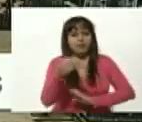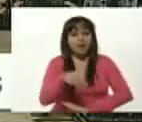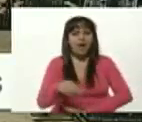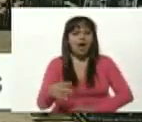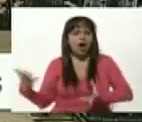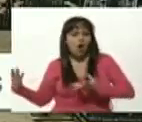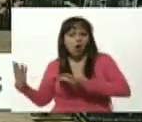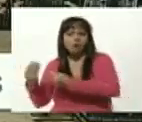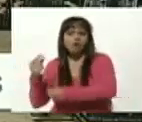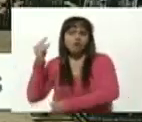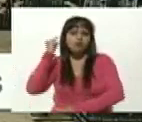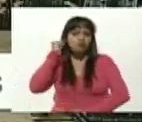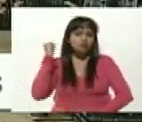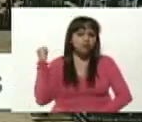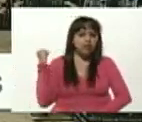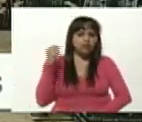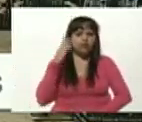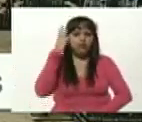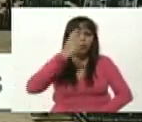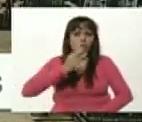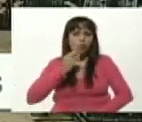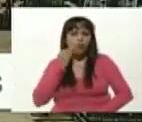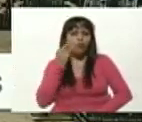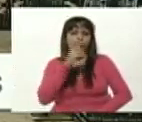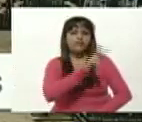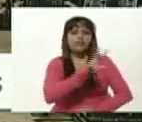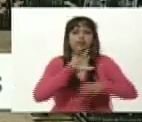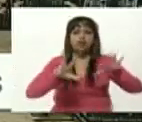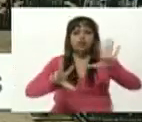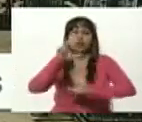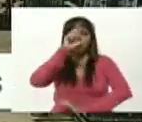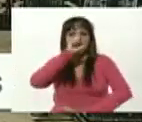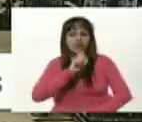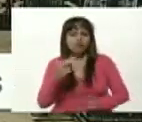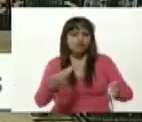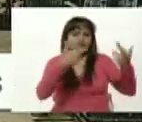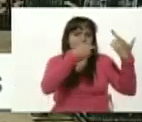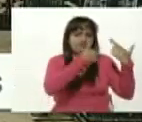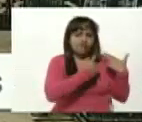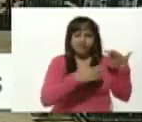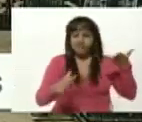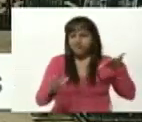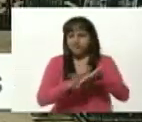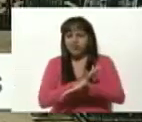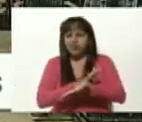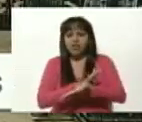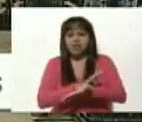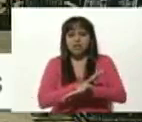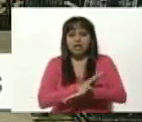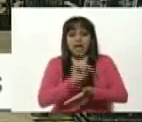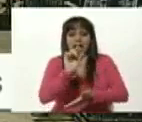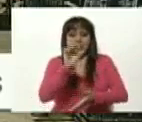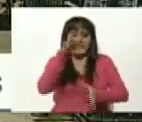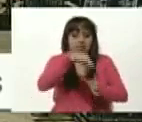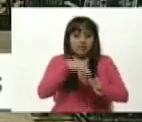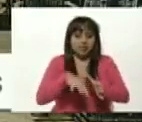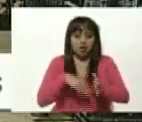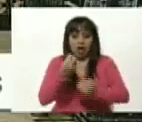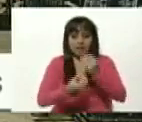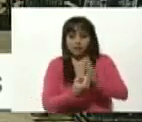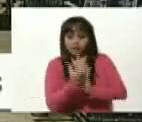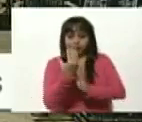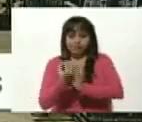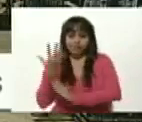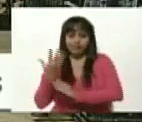compañera Casandra Pulido, una joven de 28 años, quien es la responsable del semillero de plantulación. Y